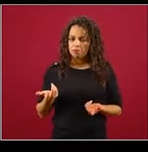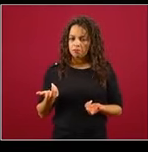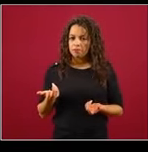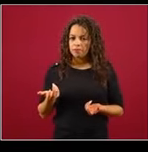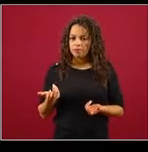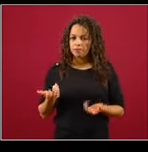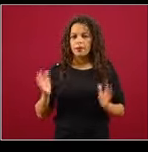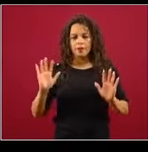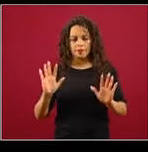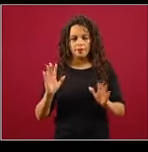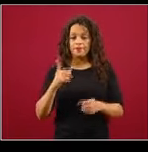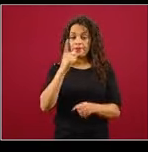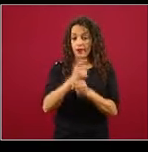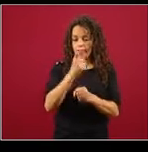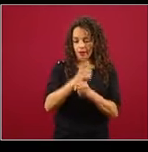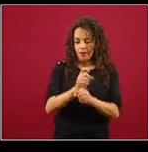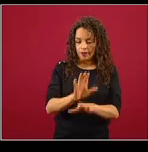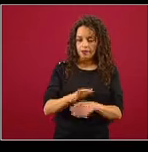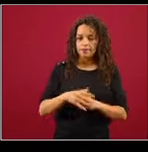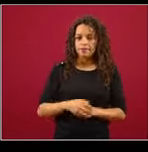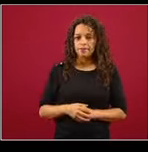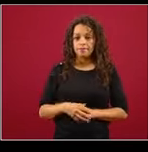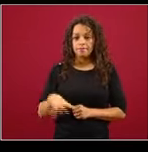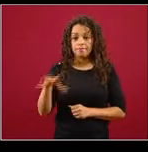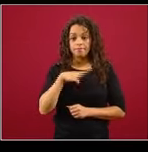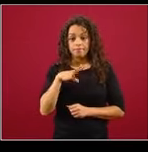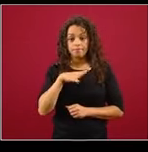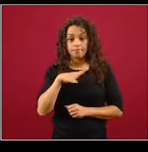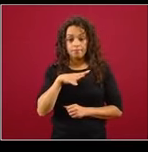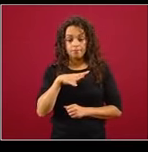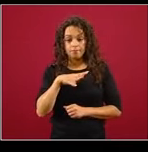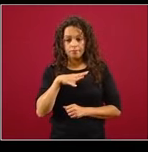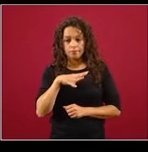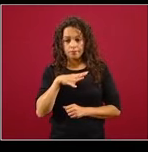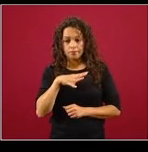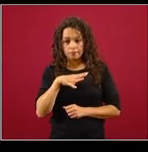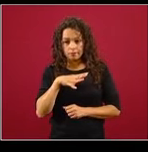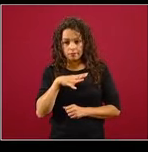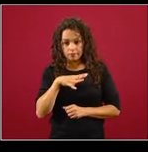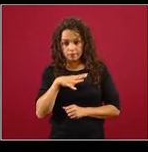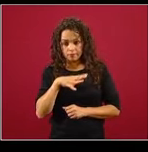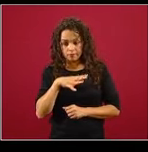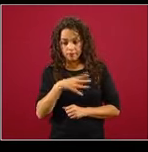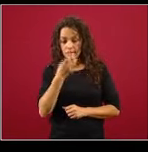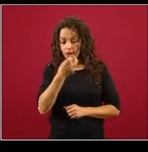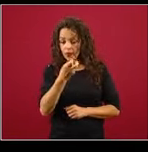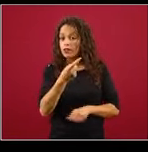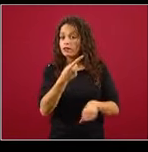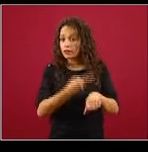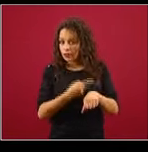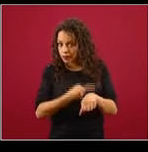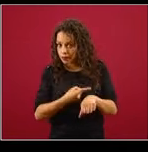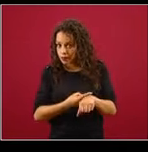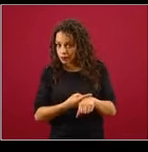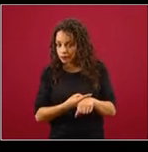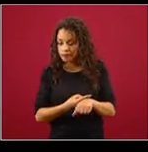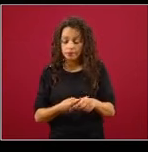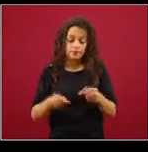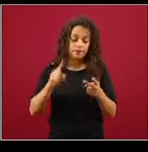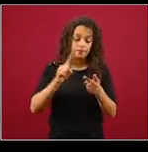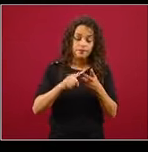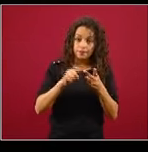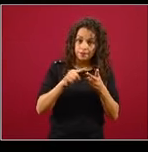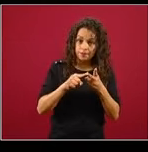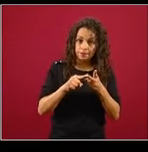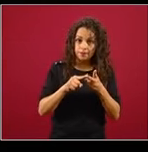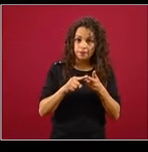alguna situación especial quien tiene esta enfermedad, esta morbilidad de enfermedad, ¿verdad? Y segundo, hay el llamado también